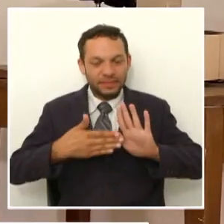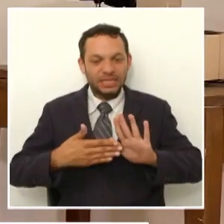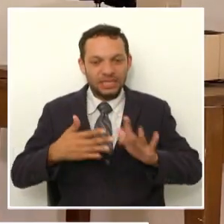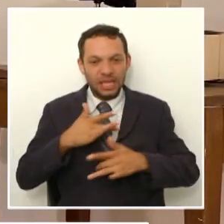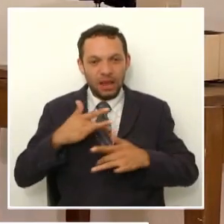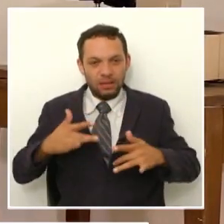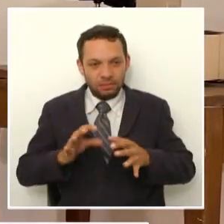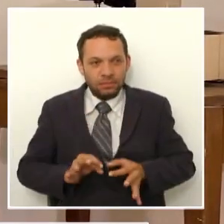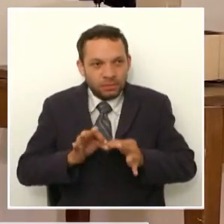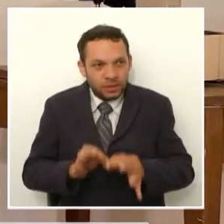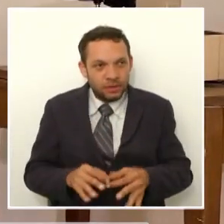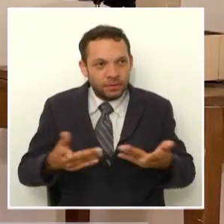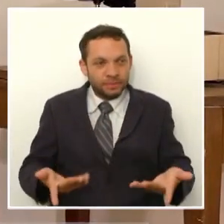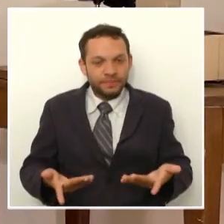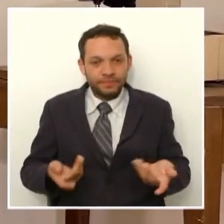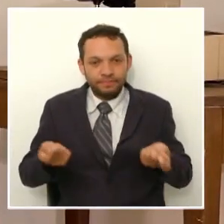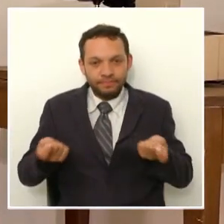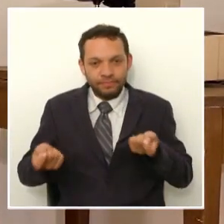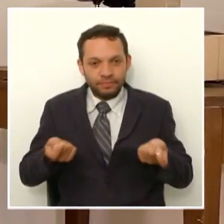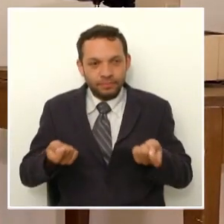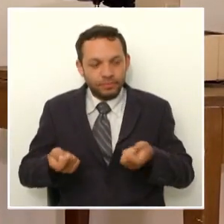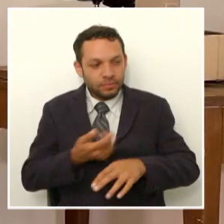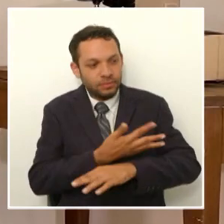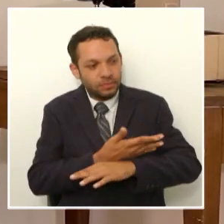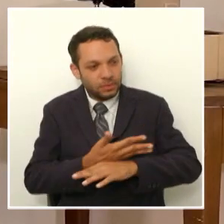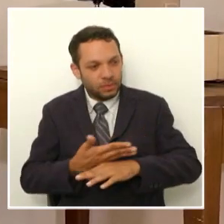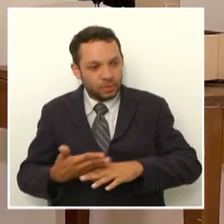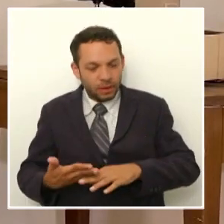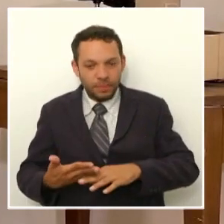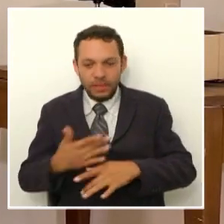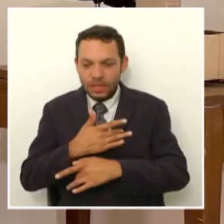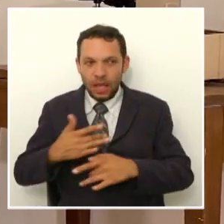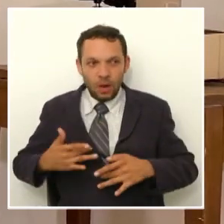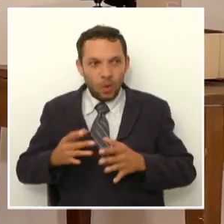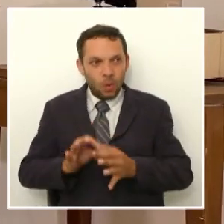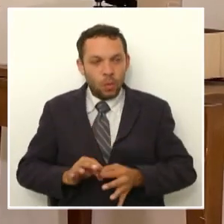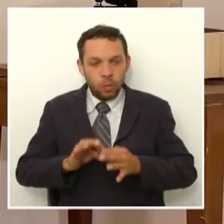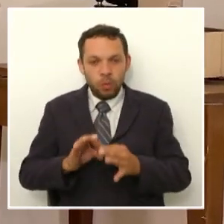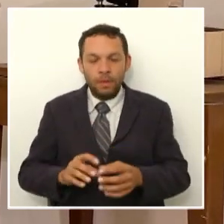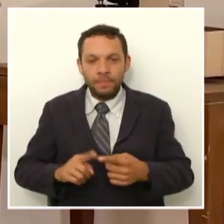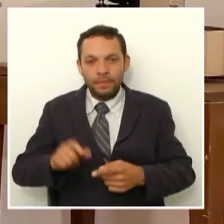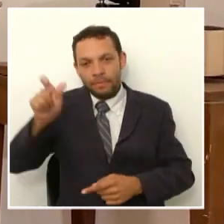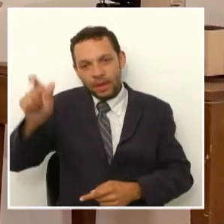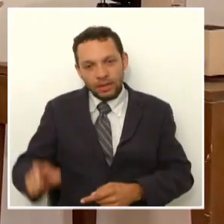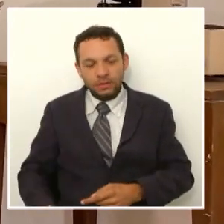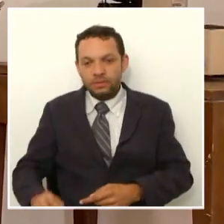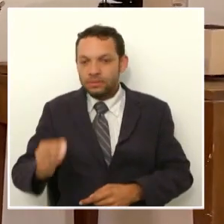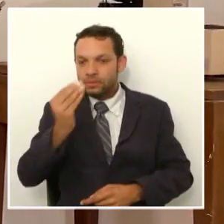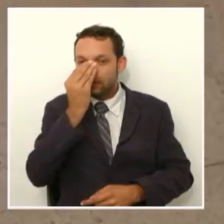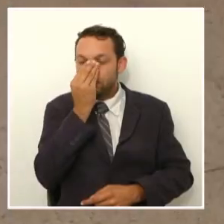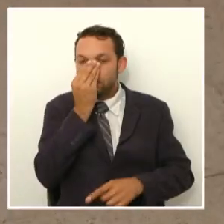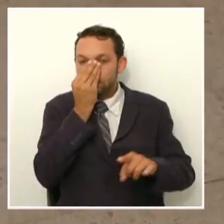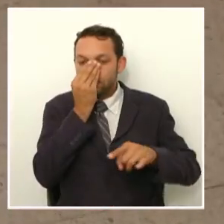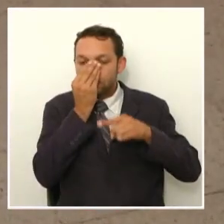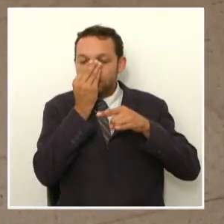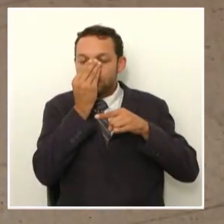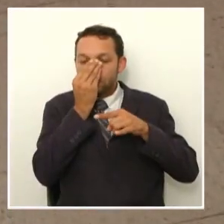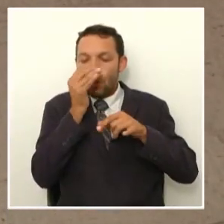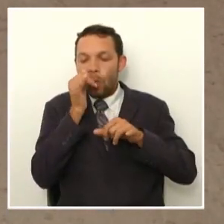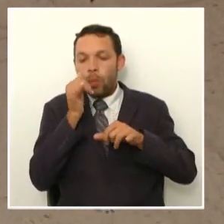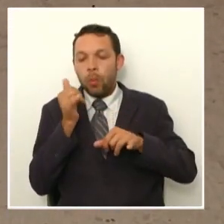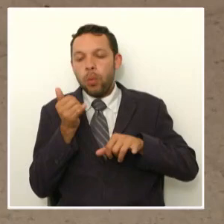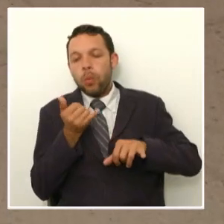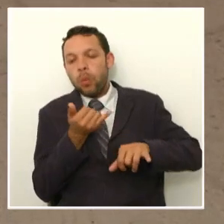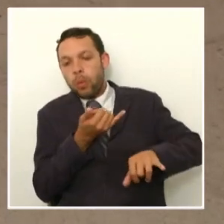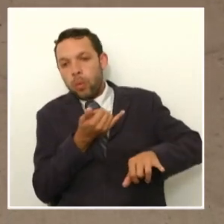hablando de medicina perioperatoria. Estamos hablando de que el anestesiólogo se responsabiliza del paciente